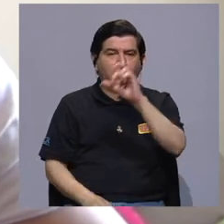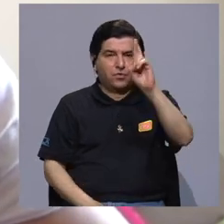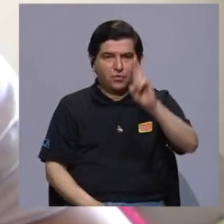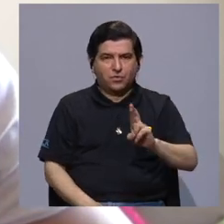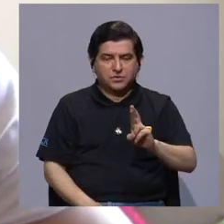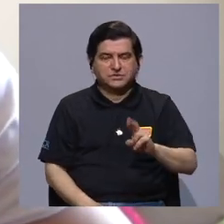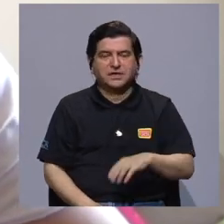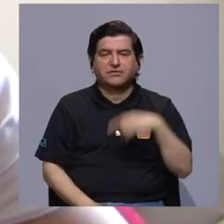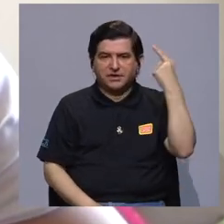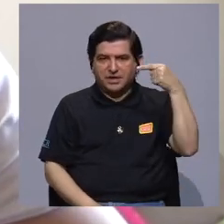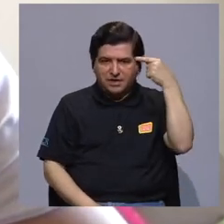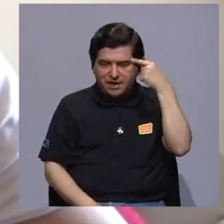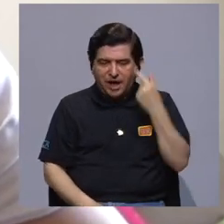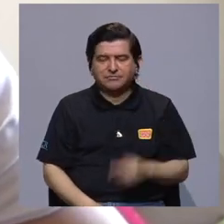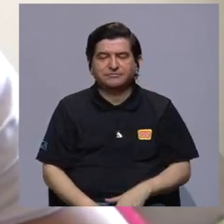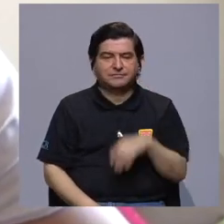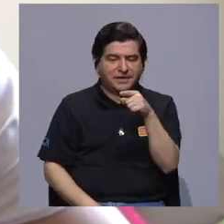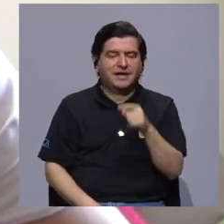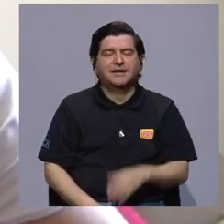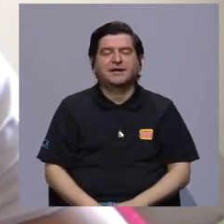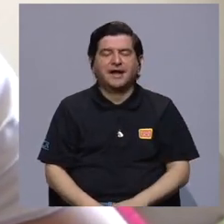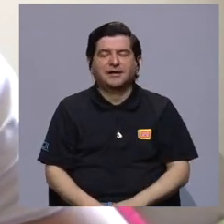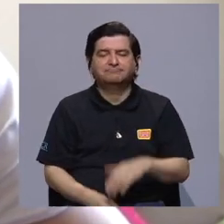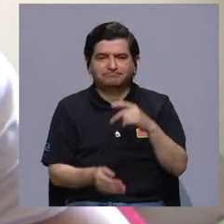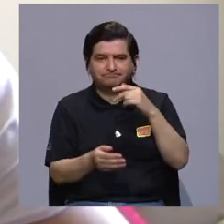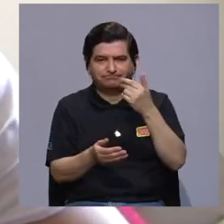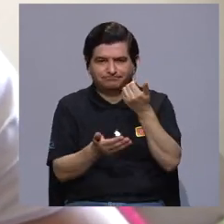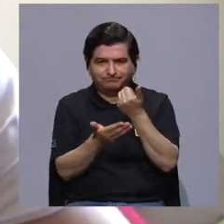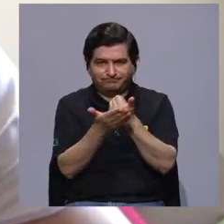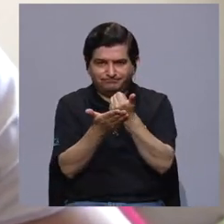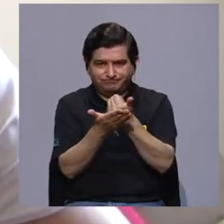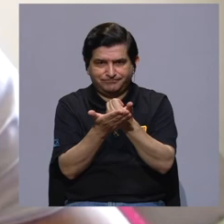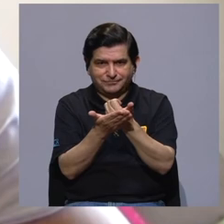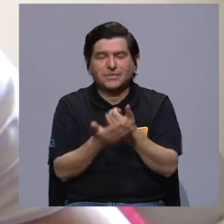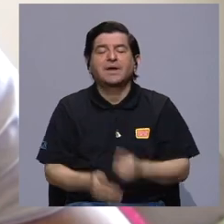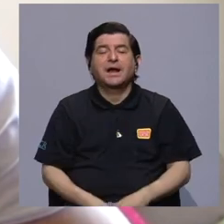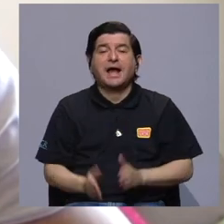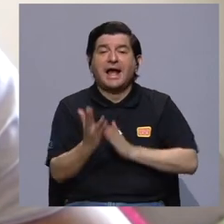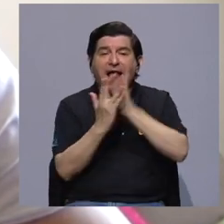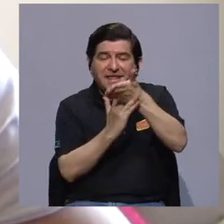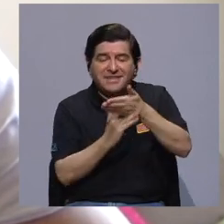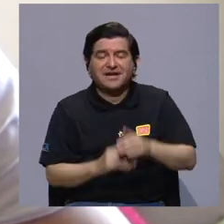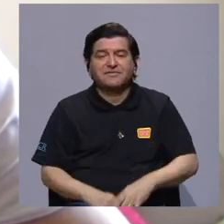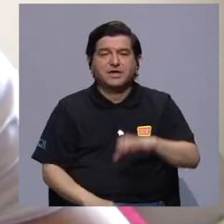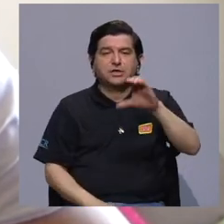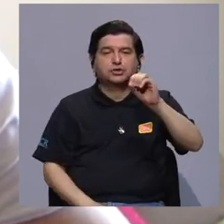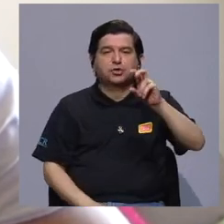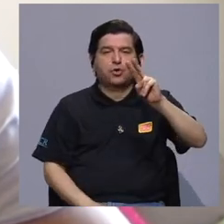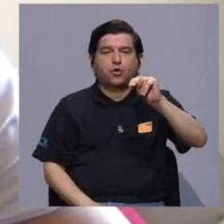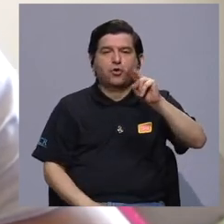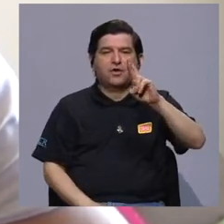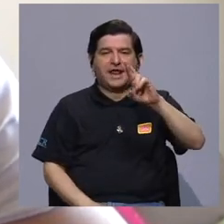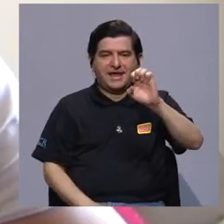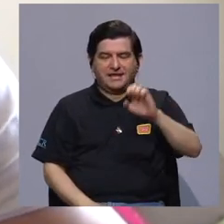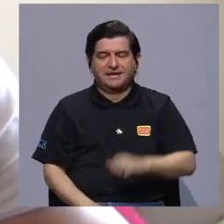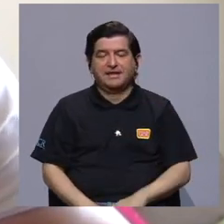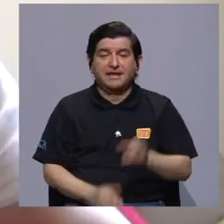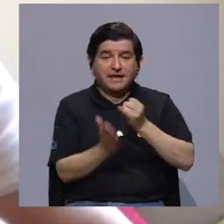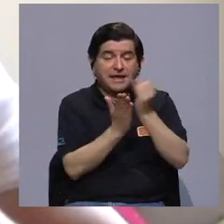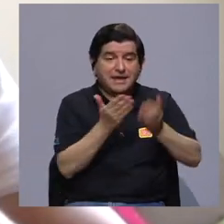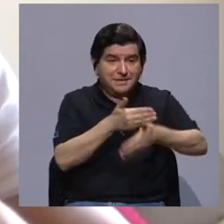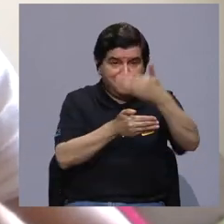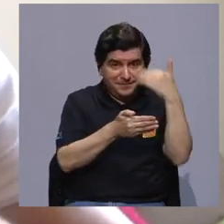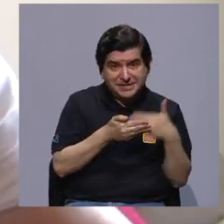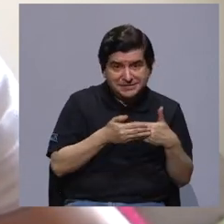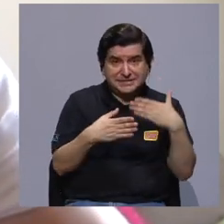el Estado costarricense, por CONARE. Y de hecho, las investigaciones previas, incluso del